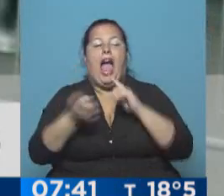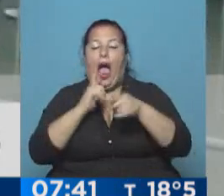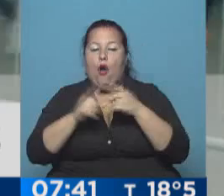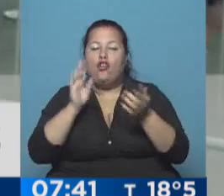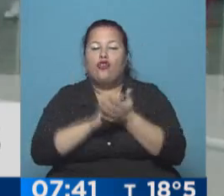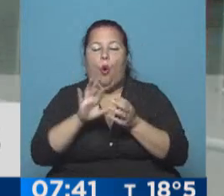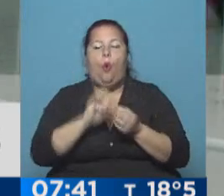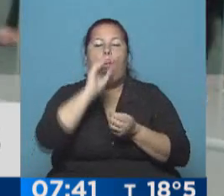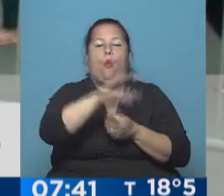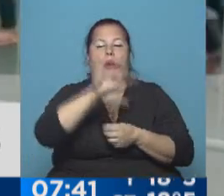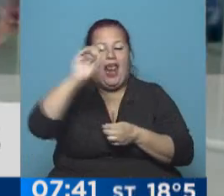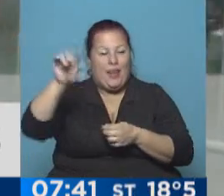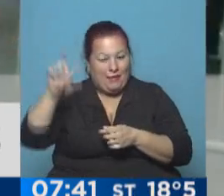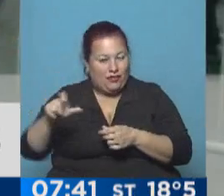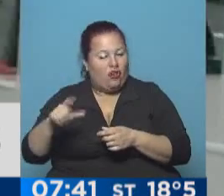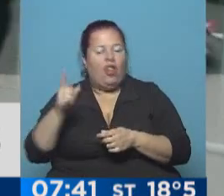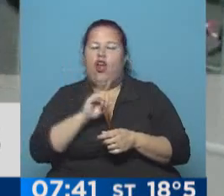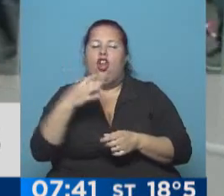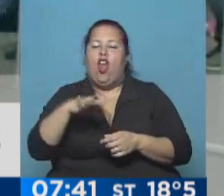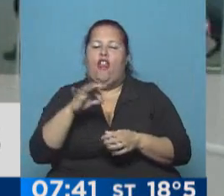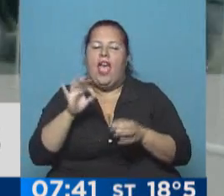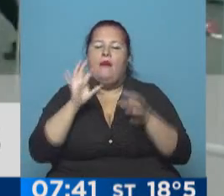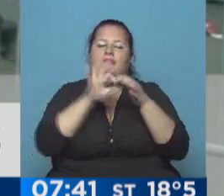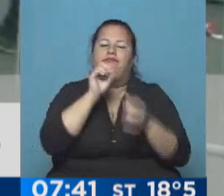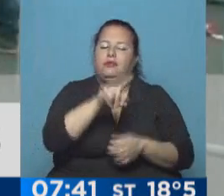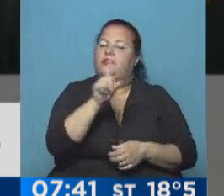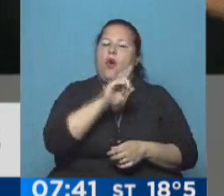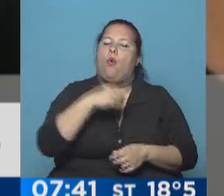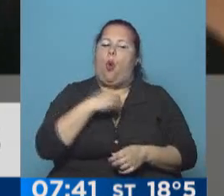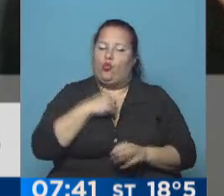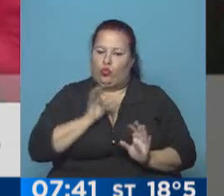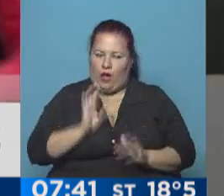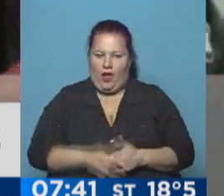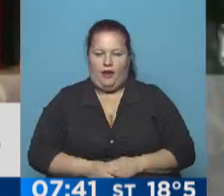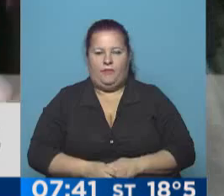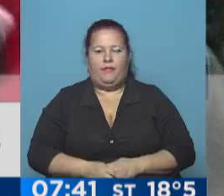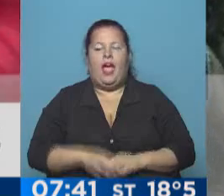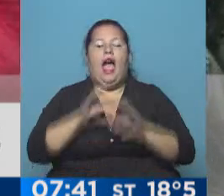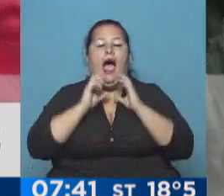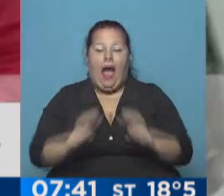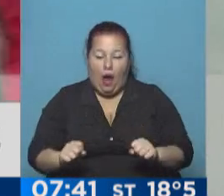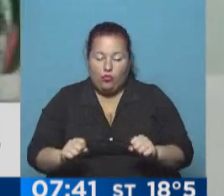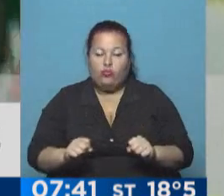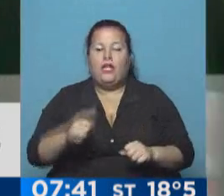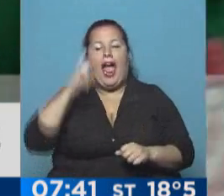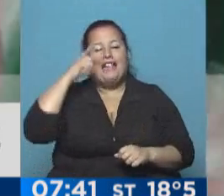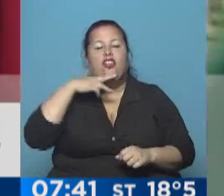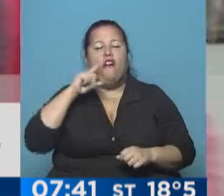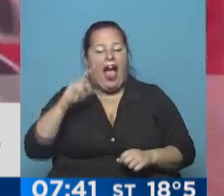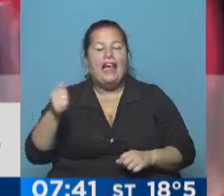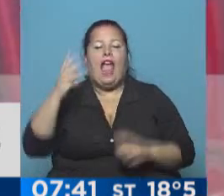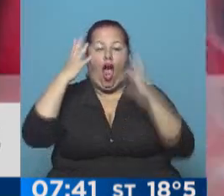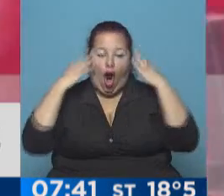sobre reubicación de refugiados no deben ser vinculantes, sino voluntarios. Austria, Eslovaquia y